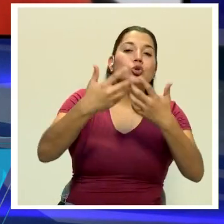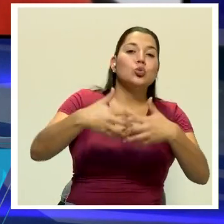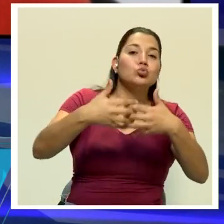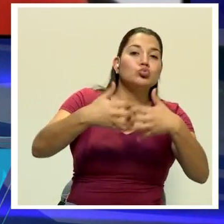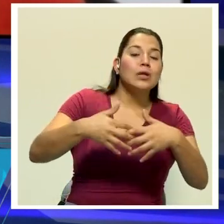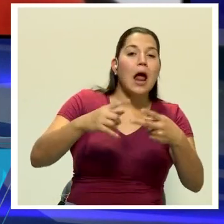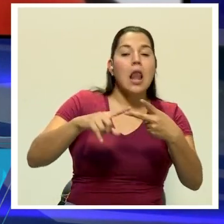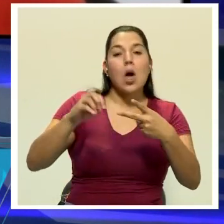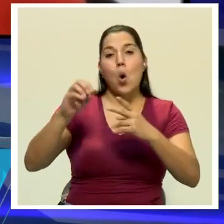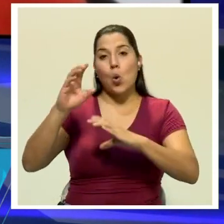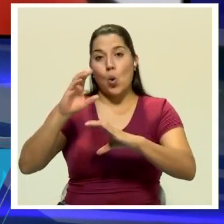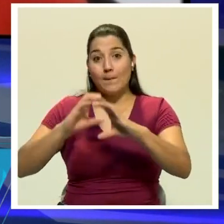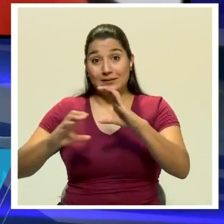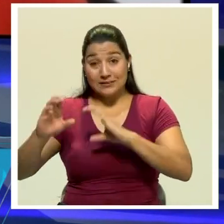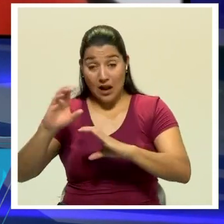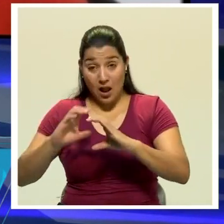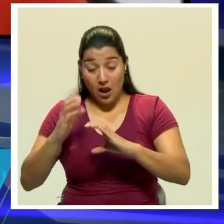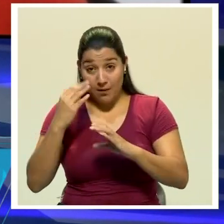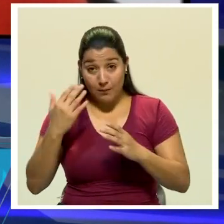nosotros